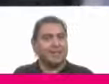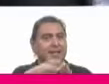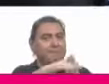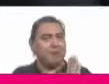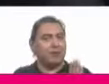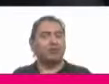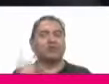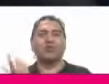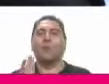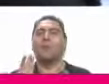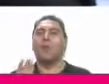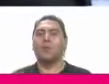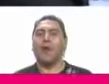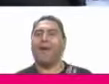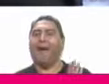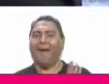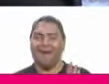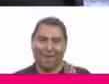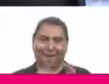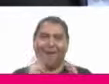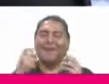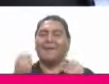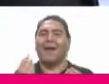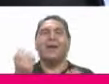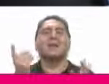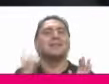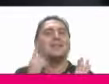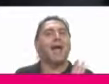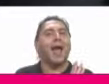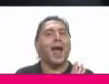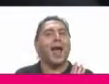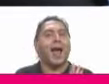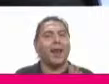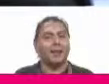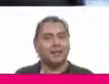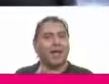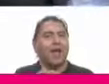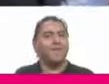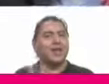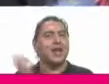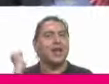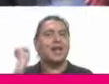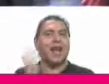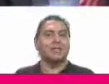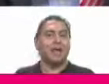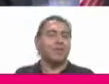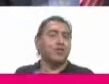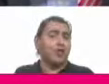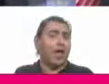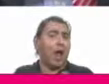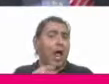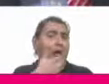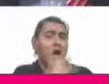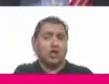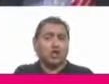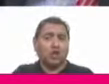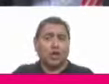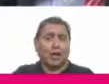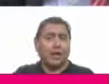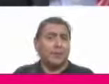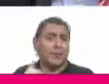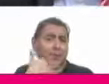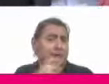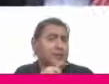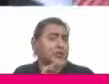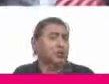pudimos agregar de que se garantiza el financiamiento para todos esos organismos, más allá de la reestructuración